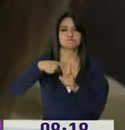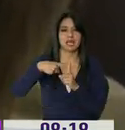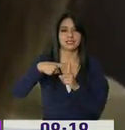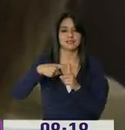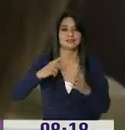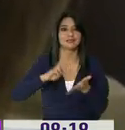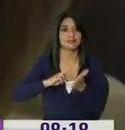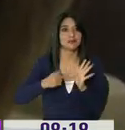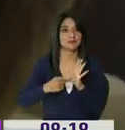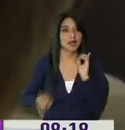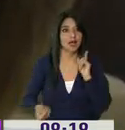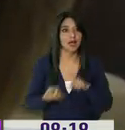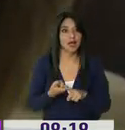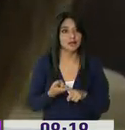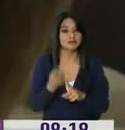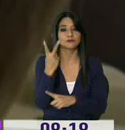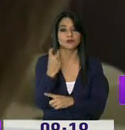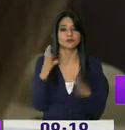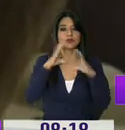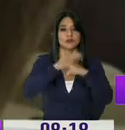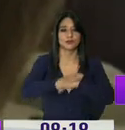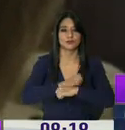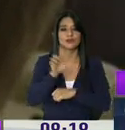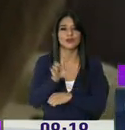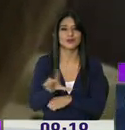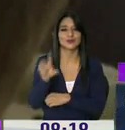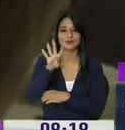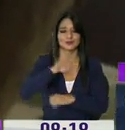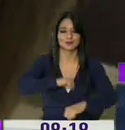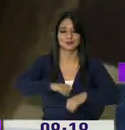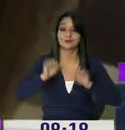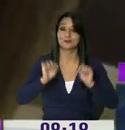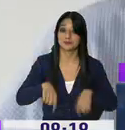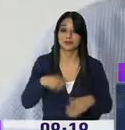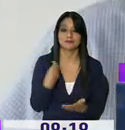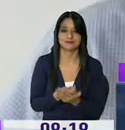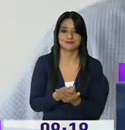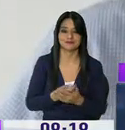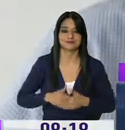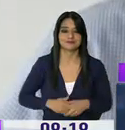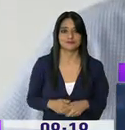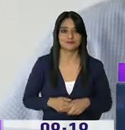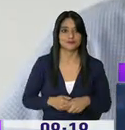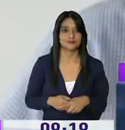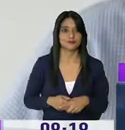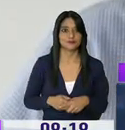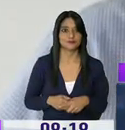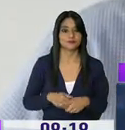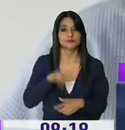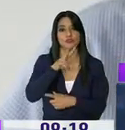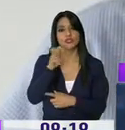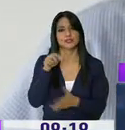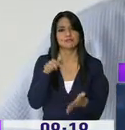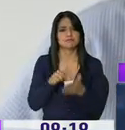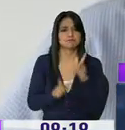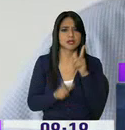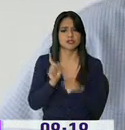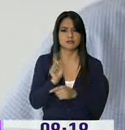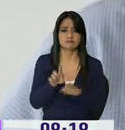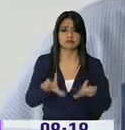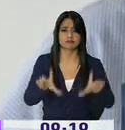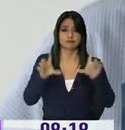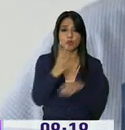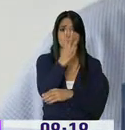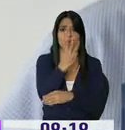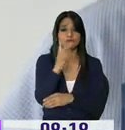decir, hasta las 24 horas de este lunes 4 de mayo. Son más de 200.000 visitas que tuvo